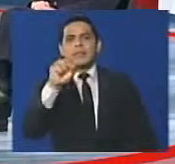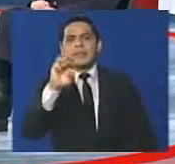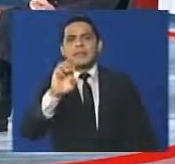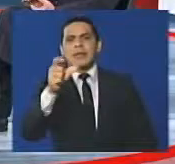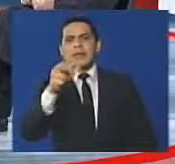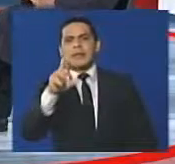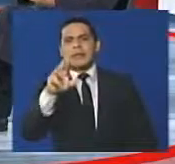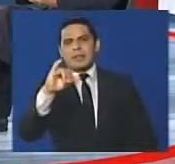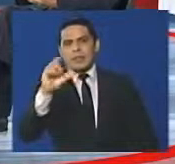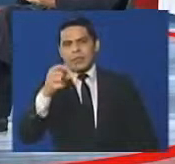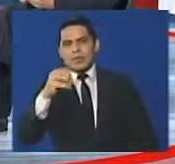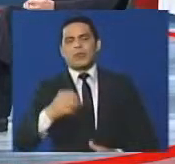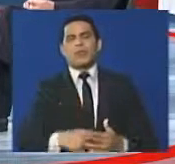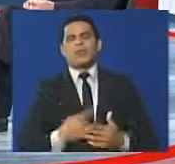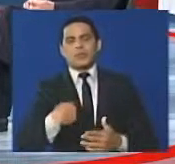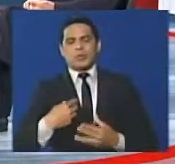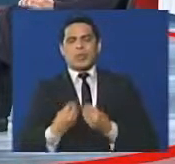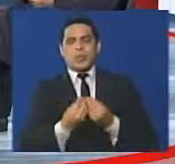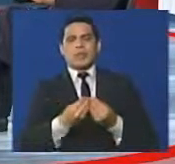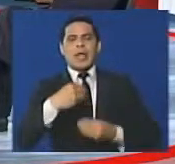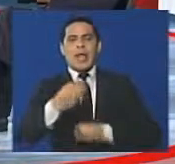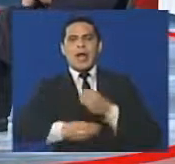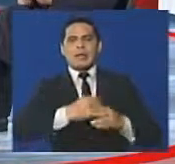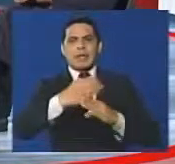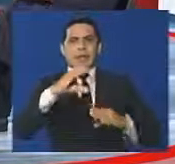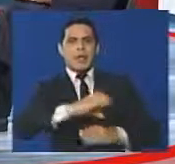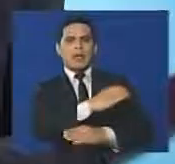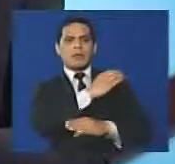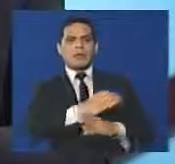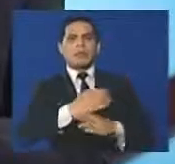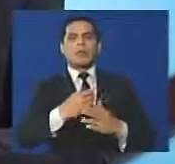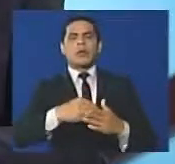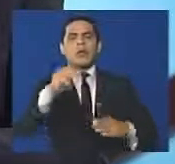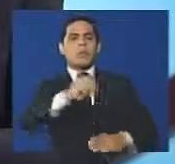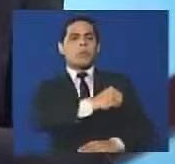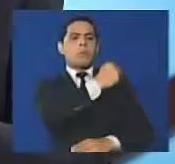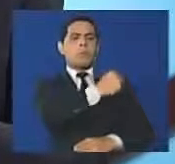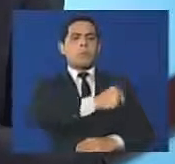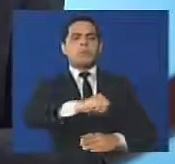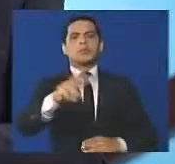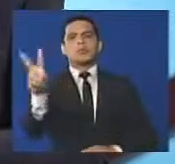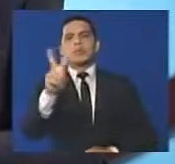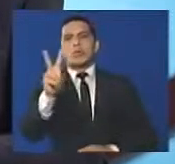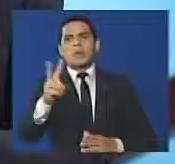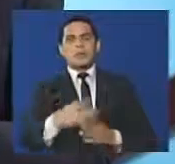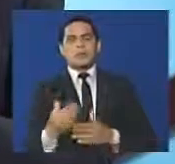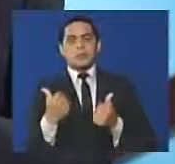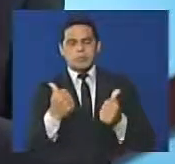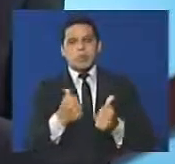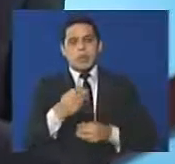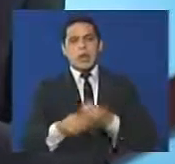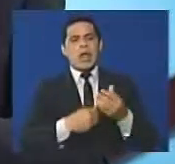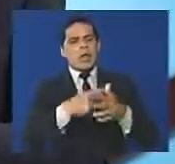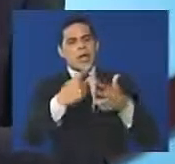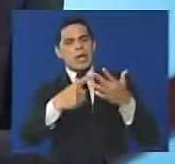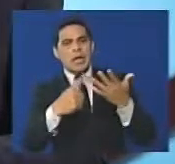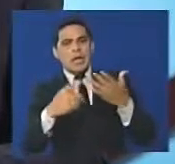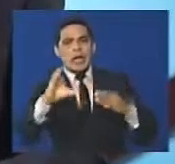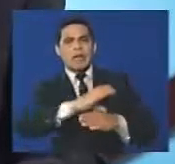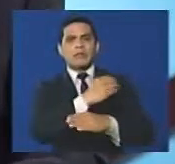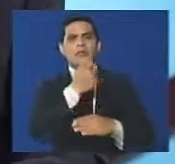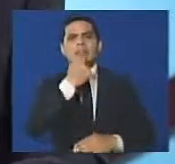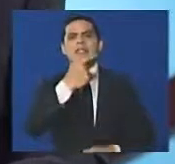cuantas canciones que yo mandé a arreglar, por ejemplo, Carrao Carrao, música venezolana, Por el Camino, Linda